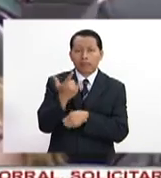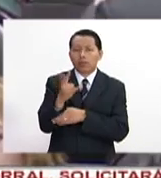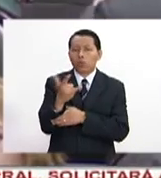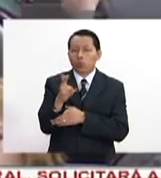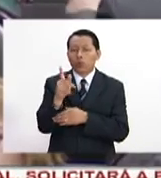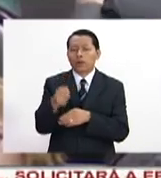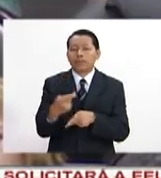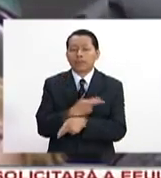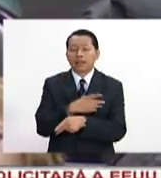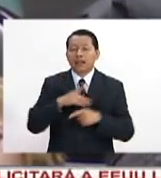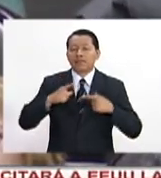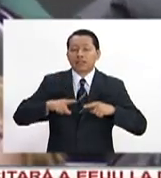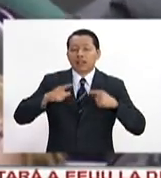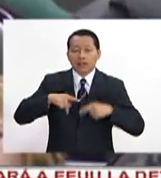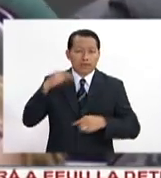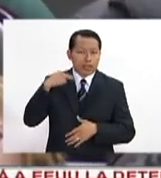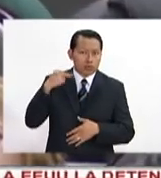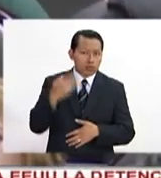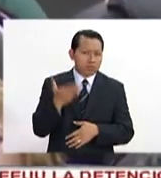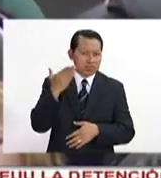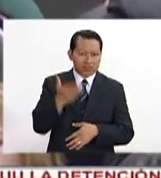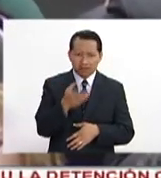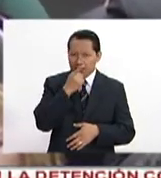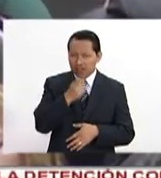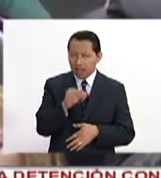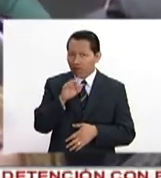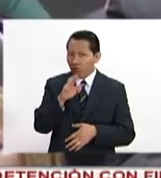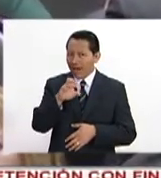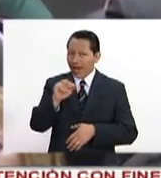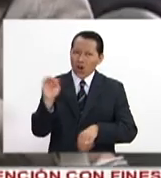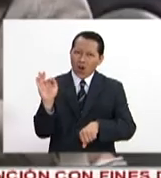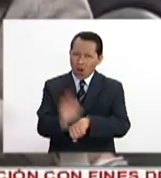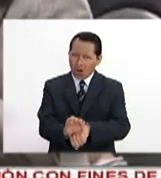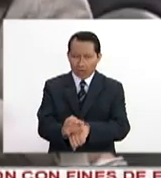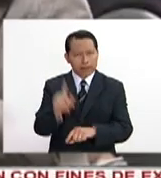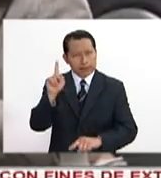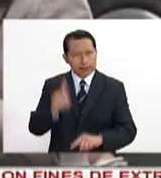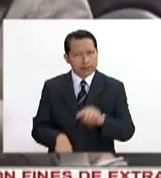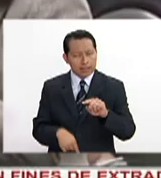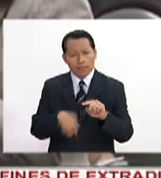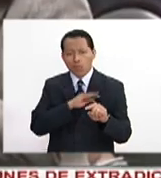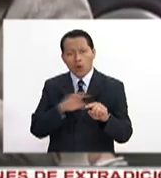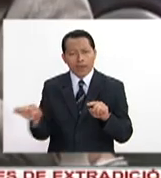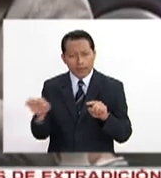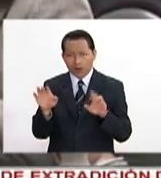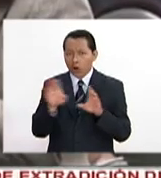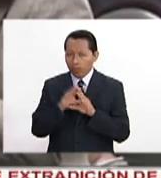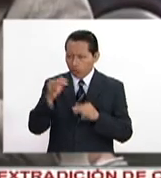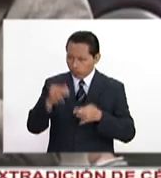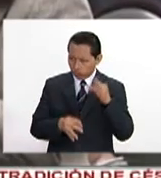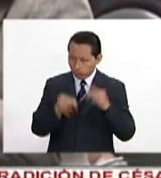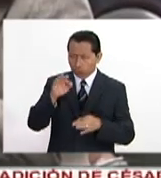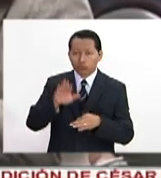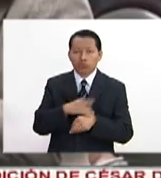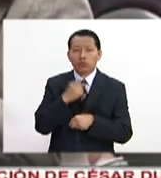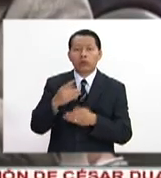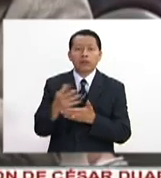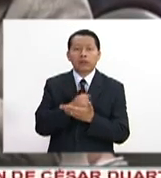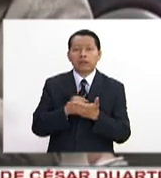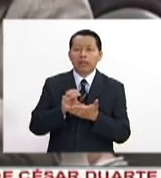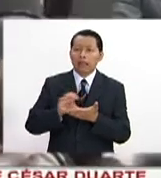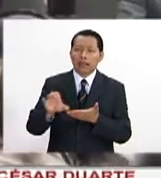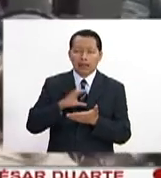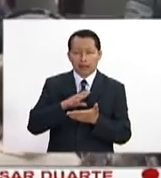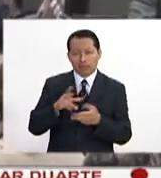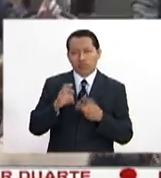julio, la Fiscalía de Veracruz solicitó quitarle el fuero al exfuncionario para poder proceder en su contra por un presunto desvío de 4,000